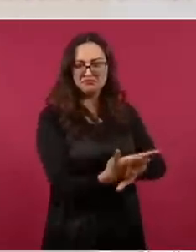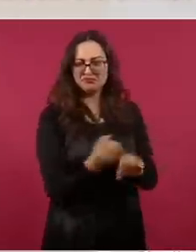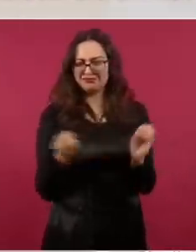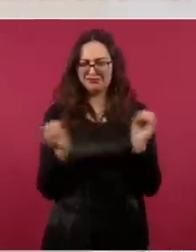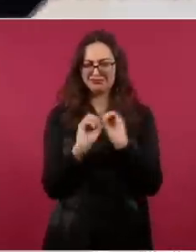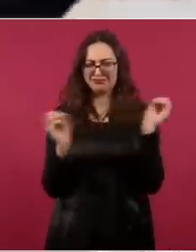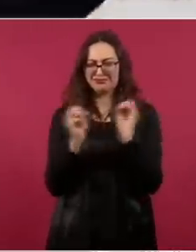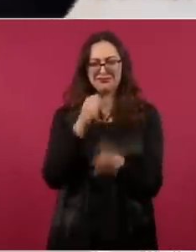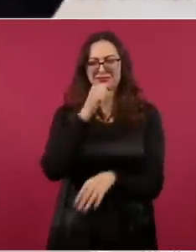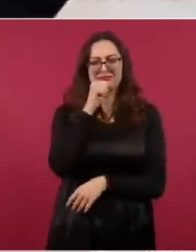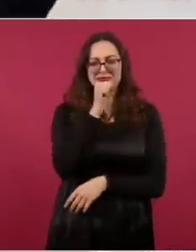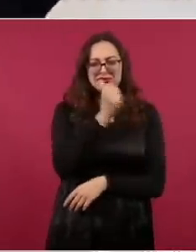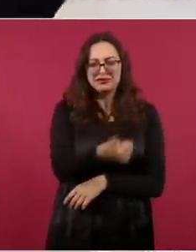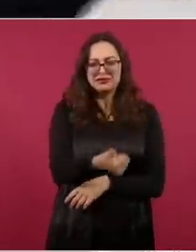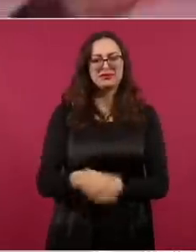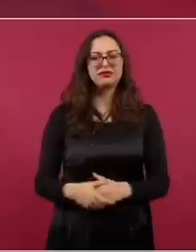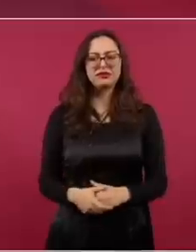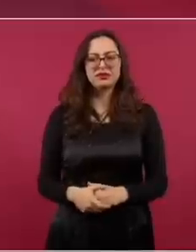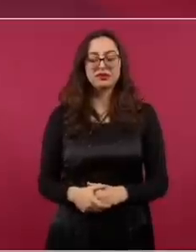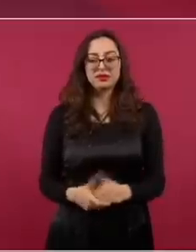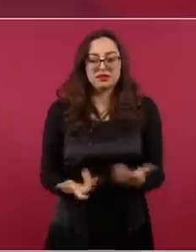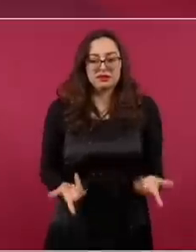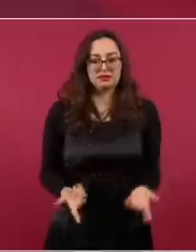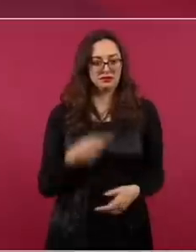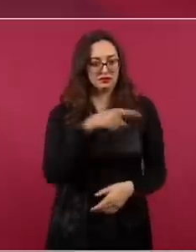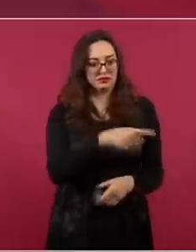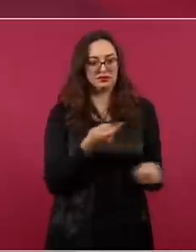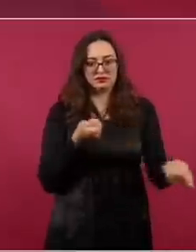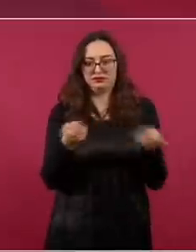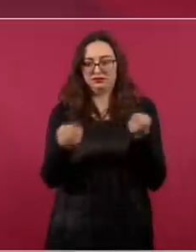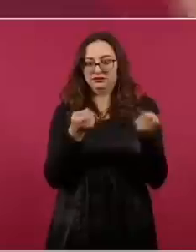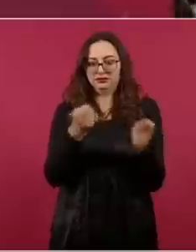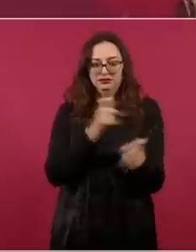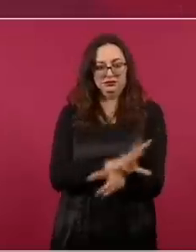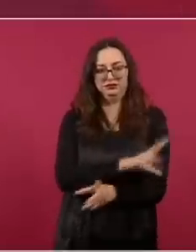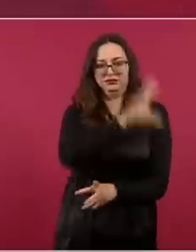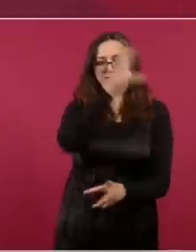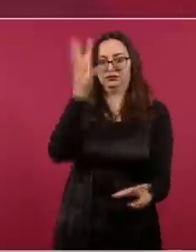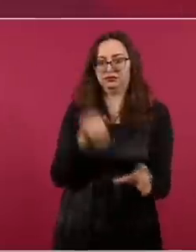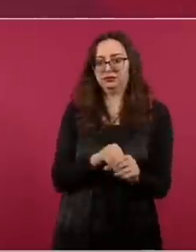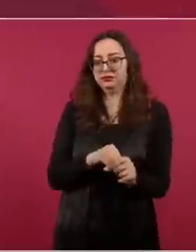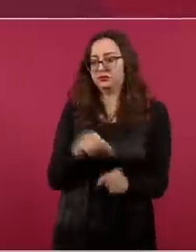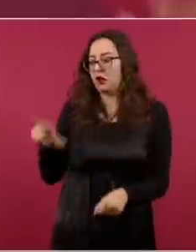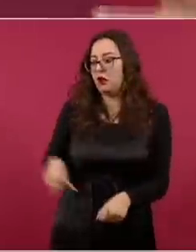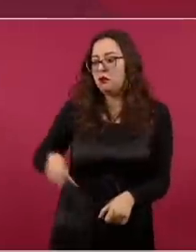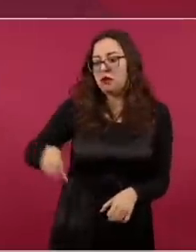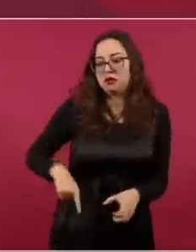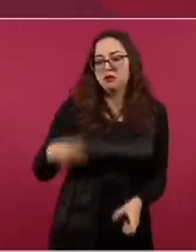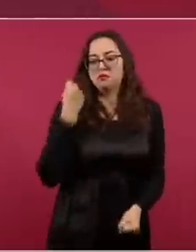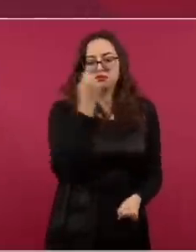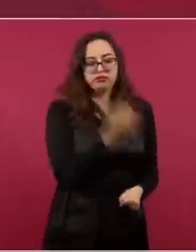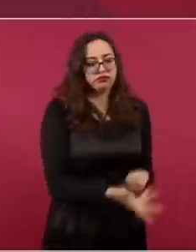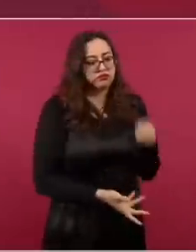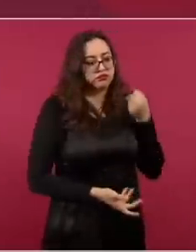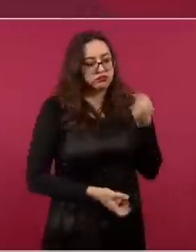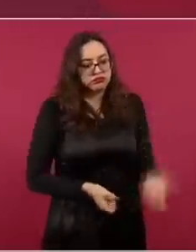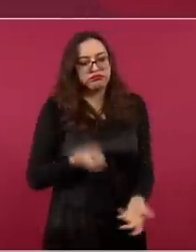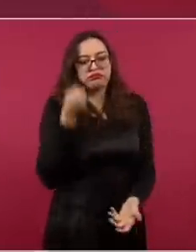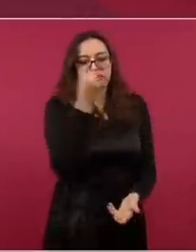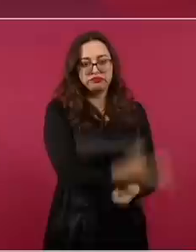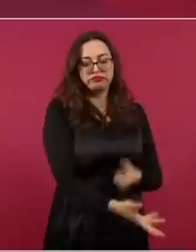es que pues Ellos tenían tomado el gobierno el gobierno era un comité al servicio